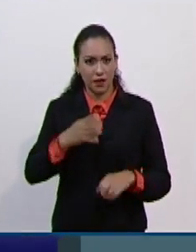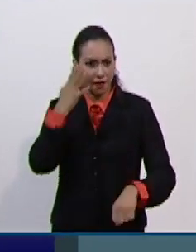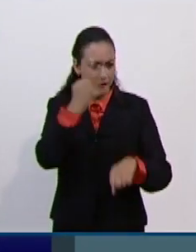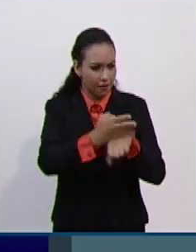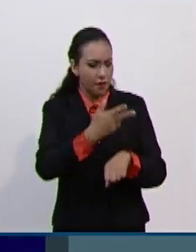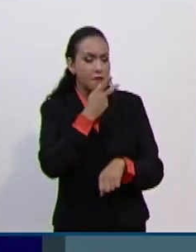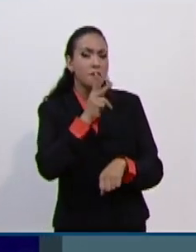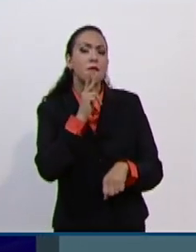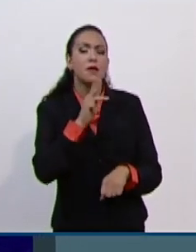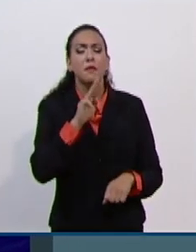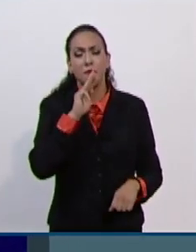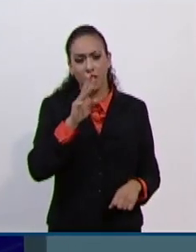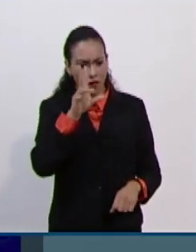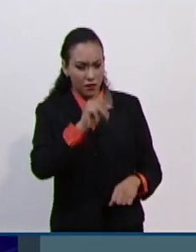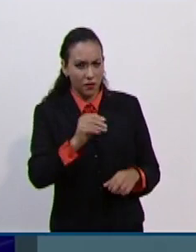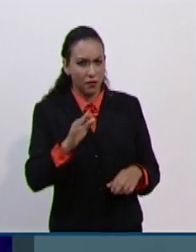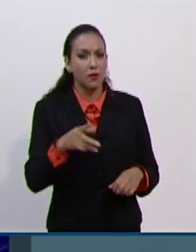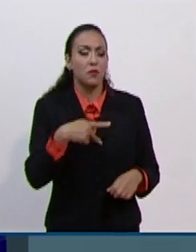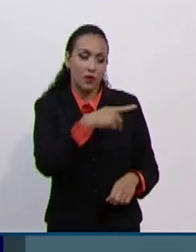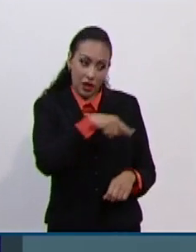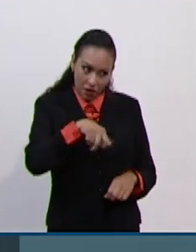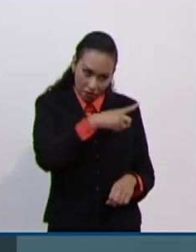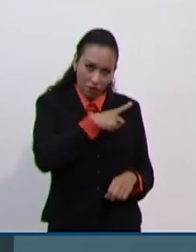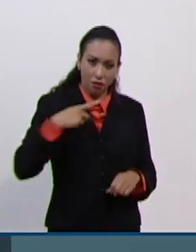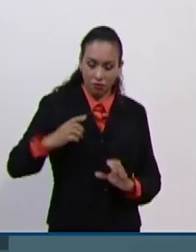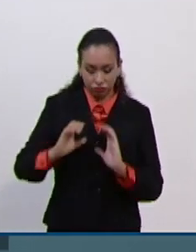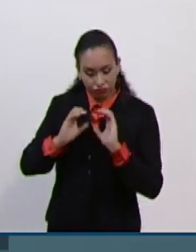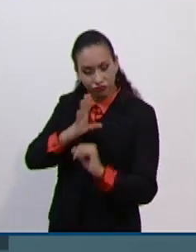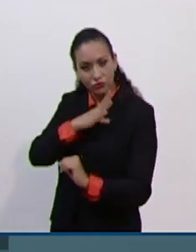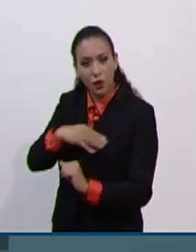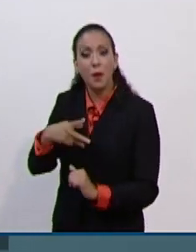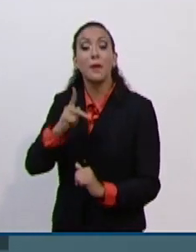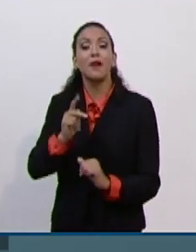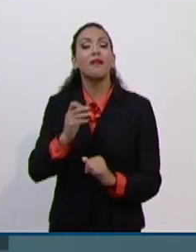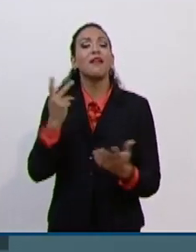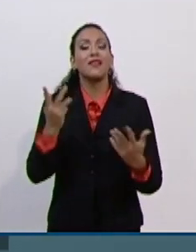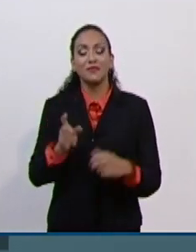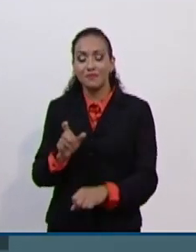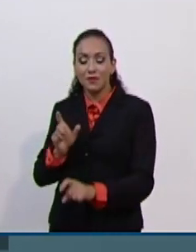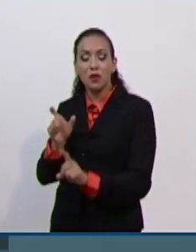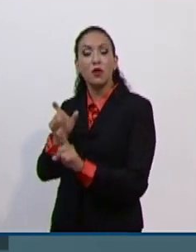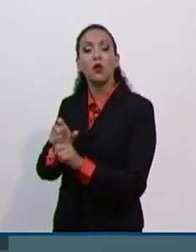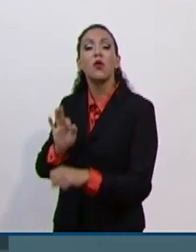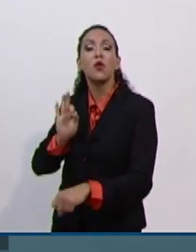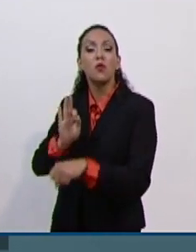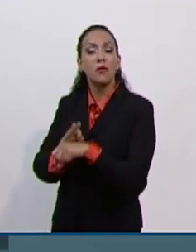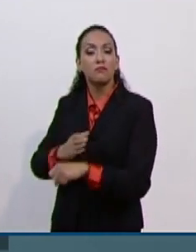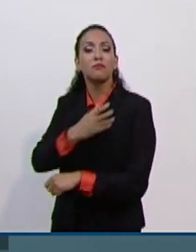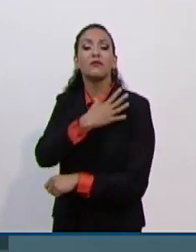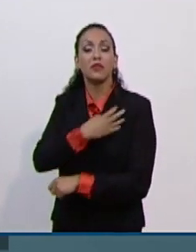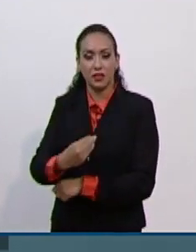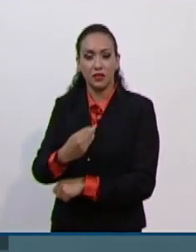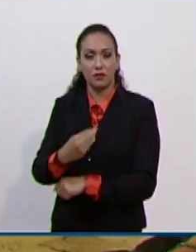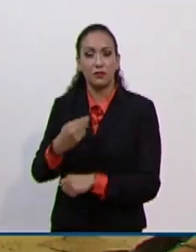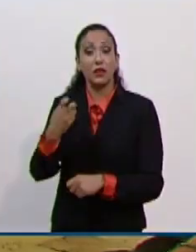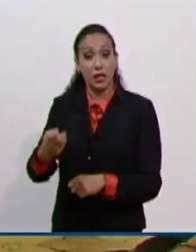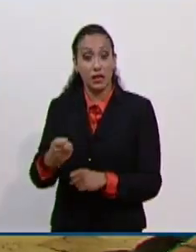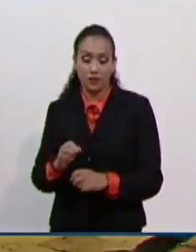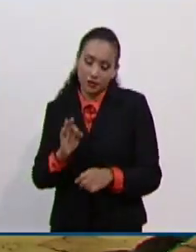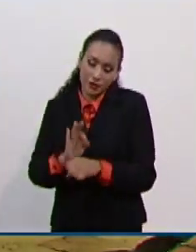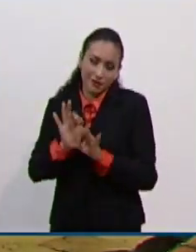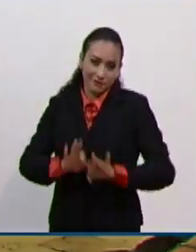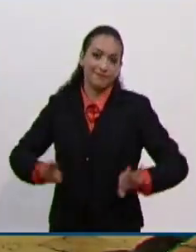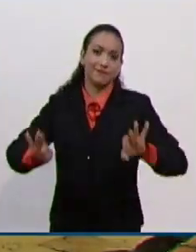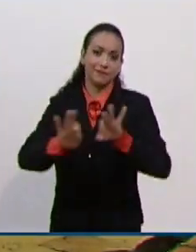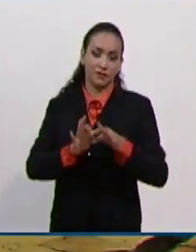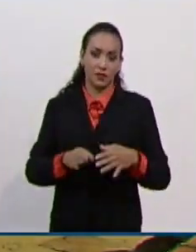los progenitores por el incumplimiento de sus deberes, sino una medida de protección excepcional acorde con el interés superior de la infancia.